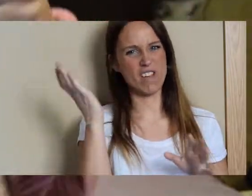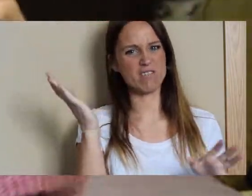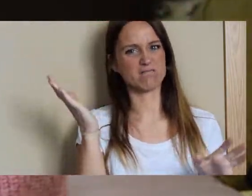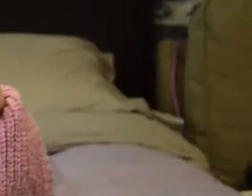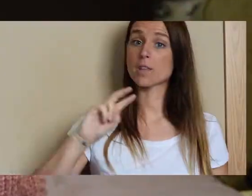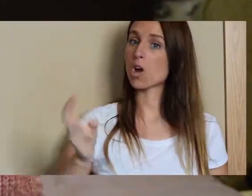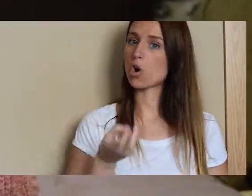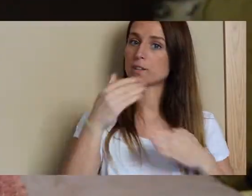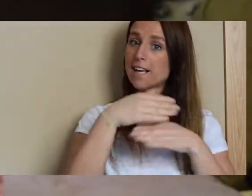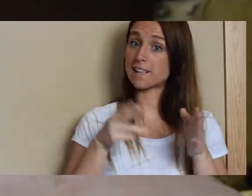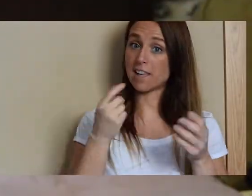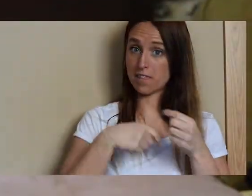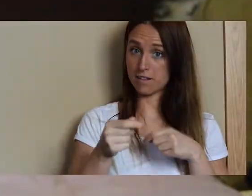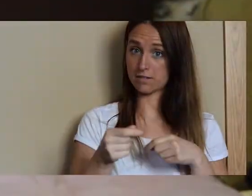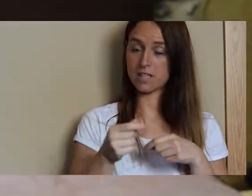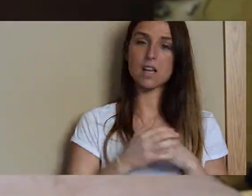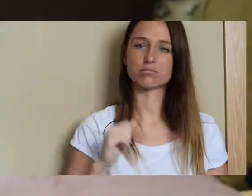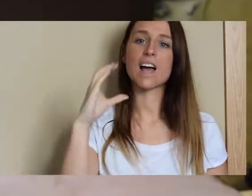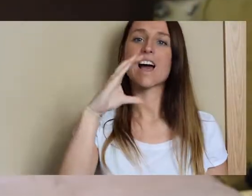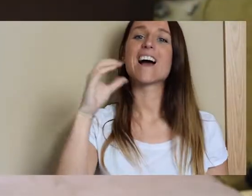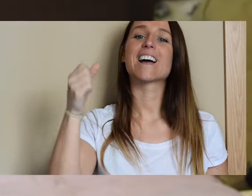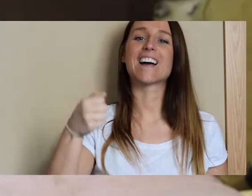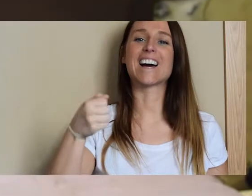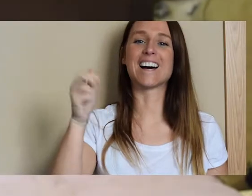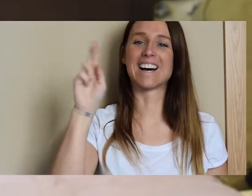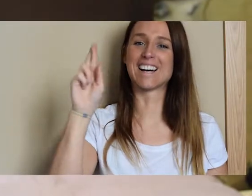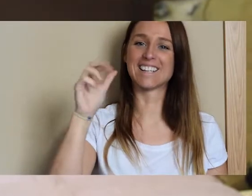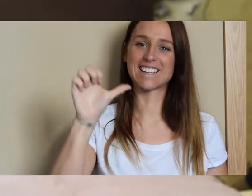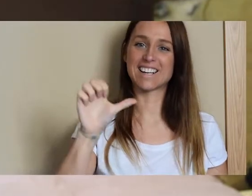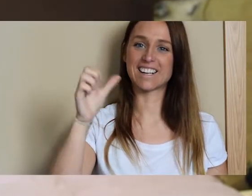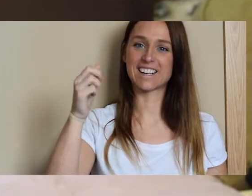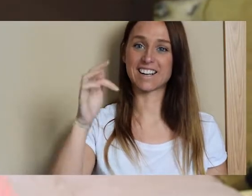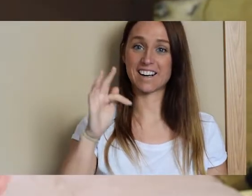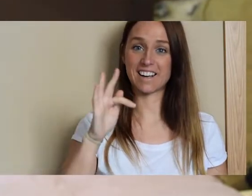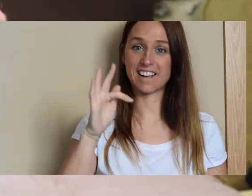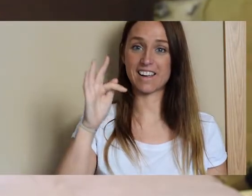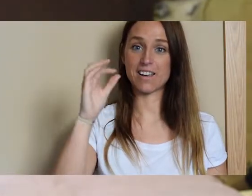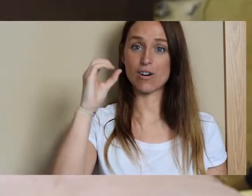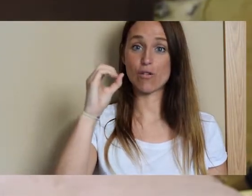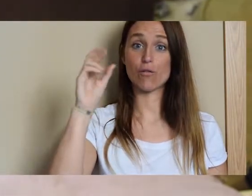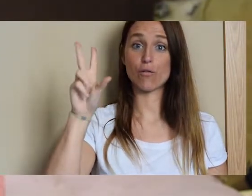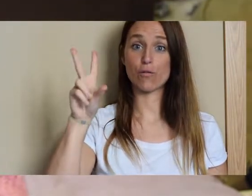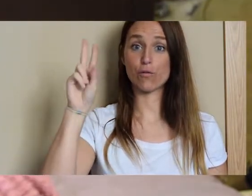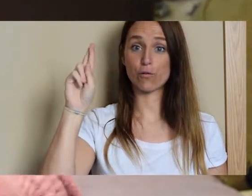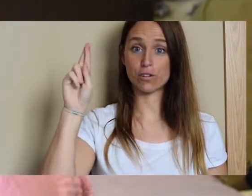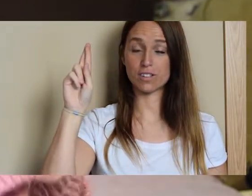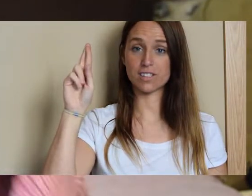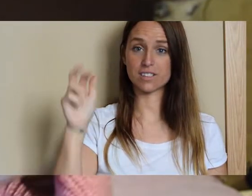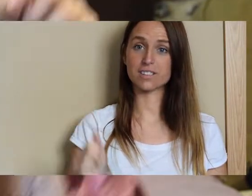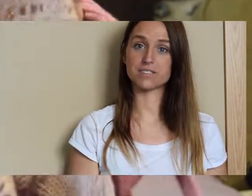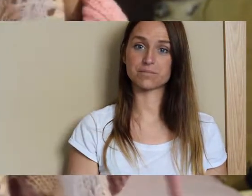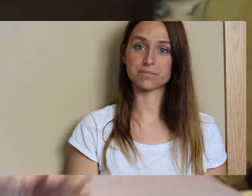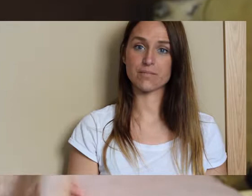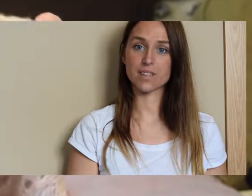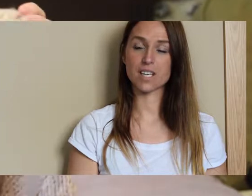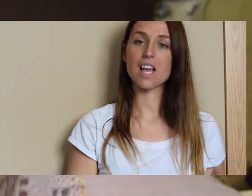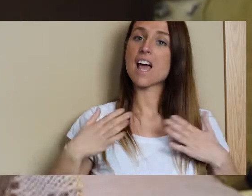Tiene un color así, rosa palo. Tirando así a... No sé, un beige. Es un color raro. Es